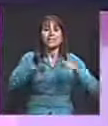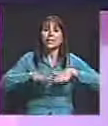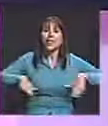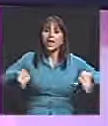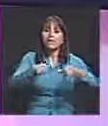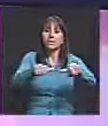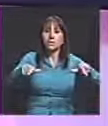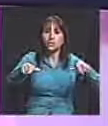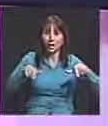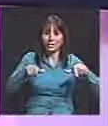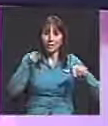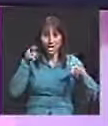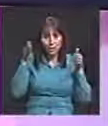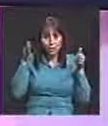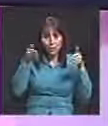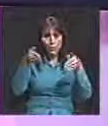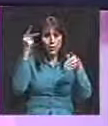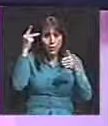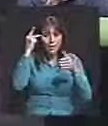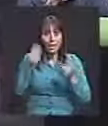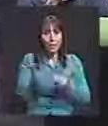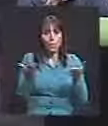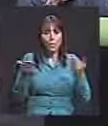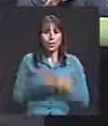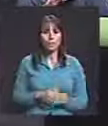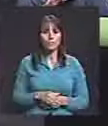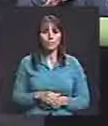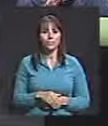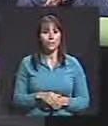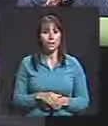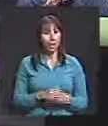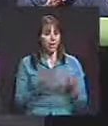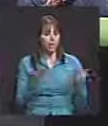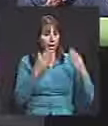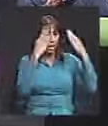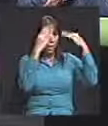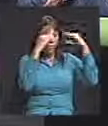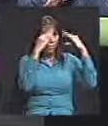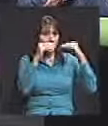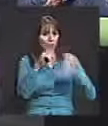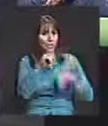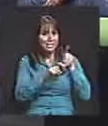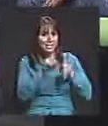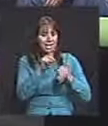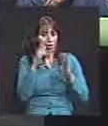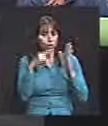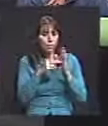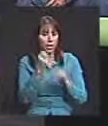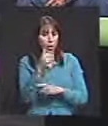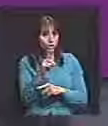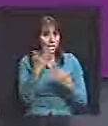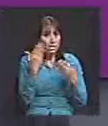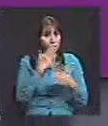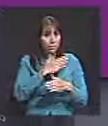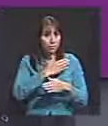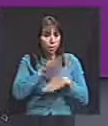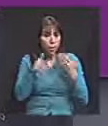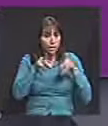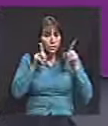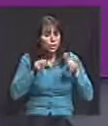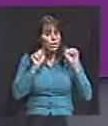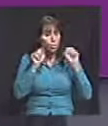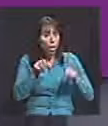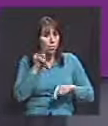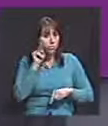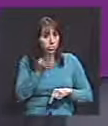las decisiones de política pública. Claro. Eugenio, rápidamente, la información del censo 2011 está disponible para todo el público en general. ¿Cómo pueden acceder a